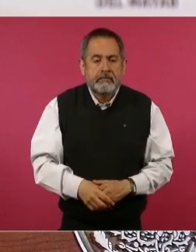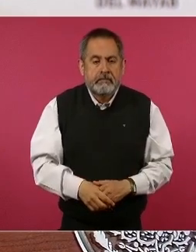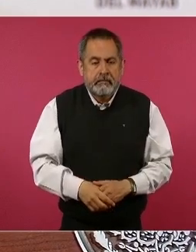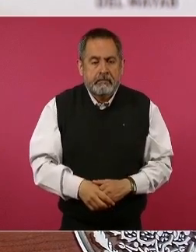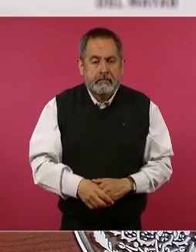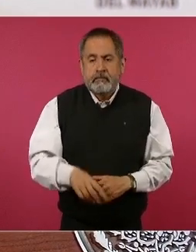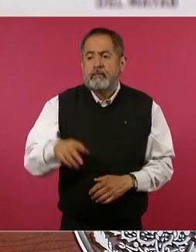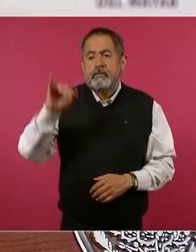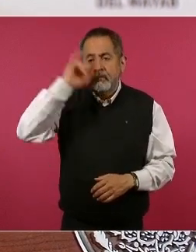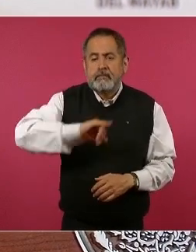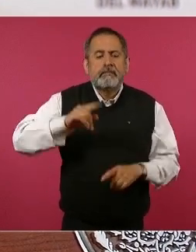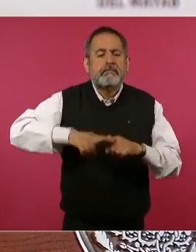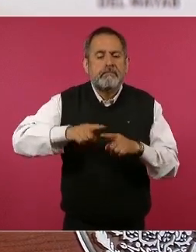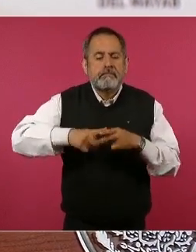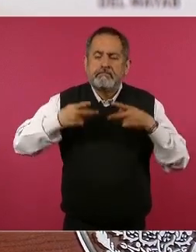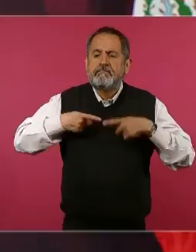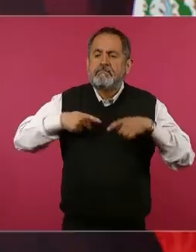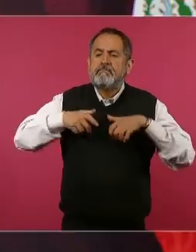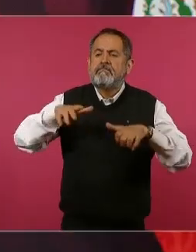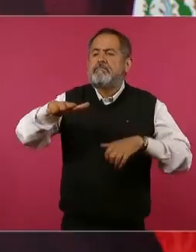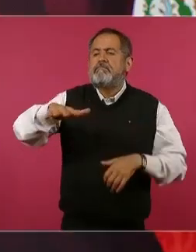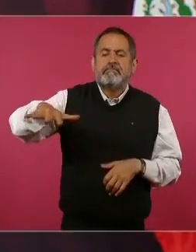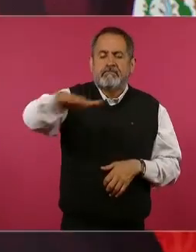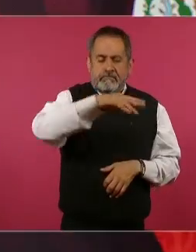Su jefe va a ser el pueblo,